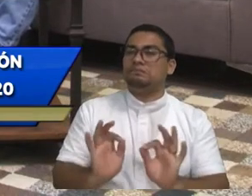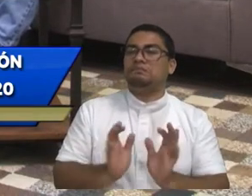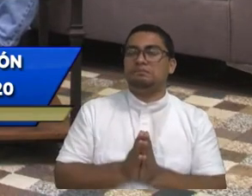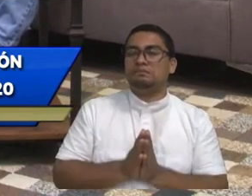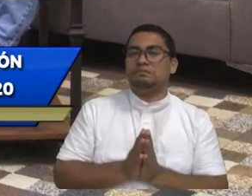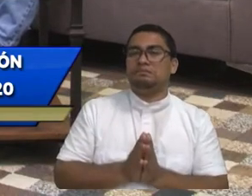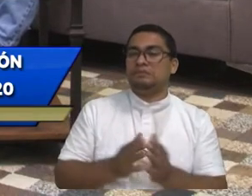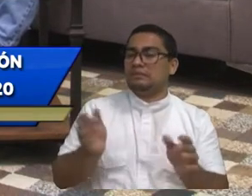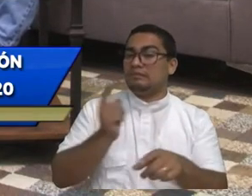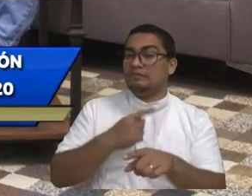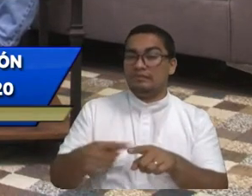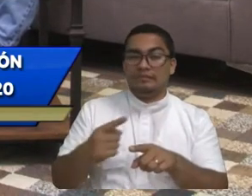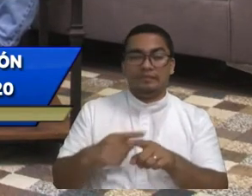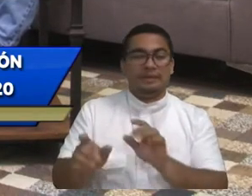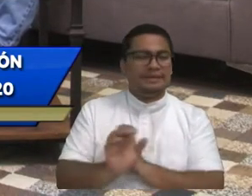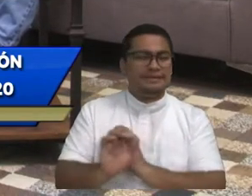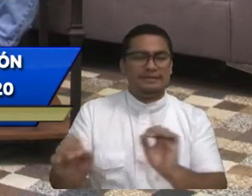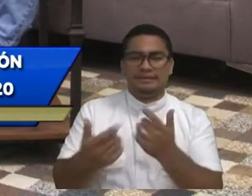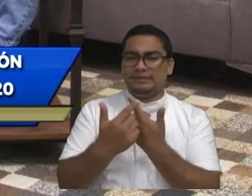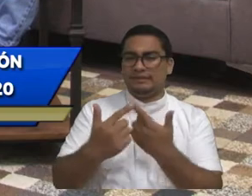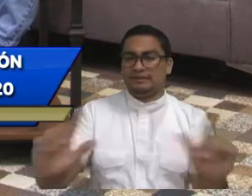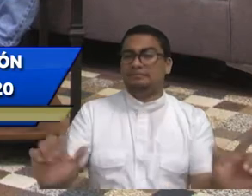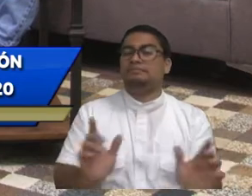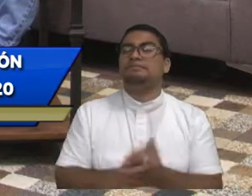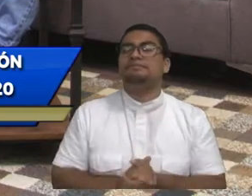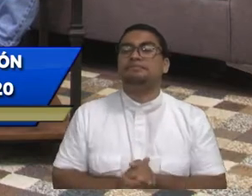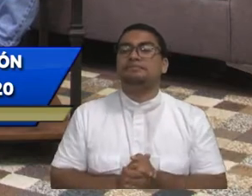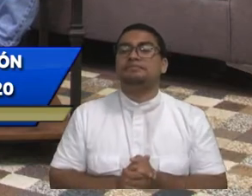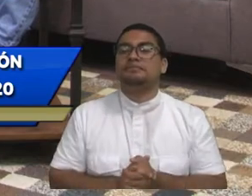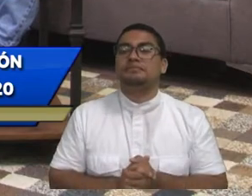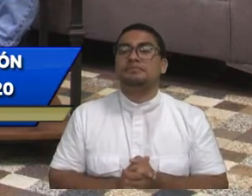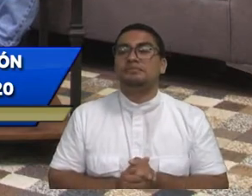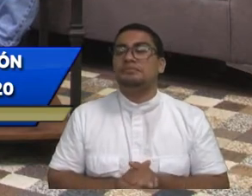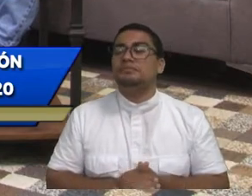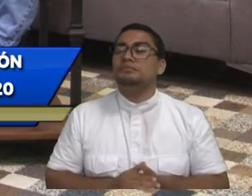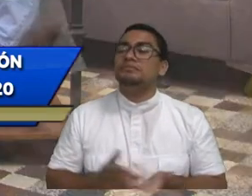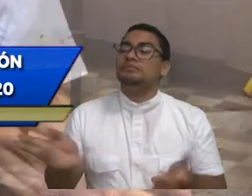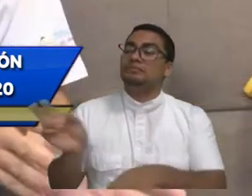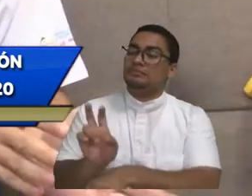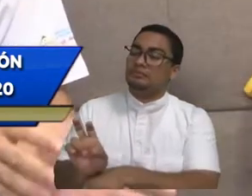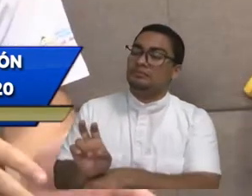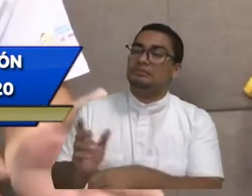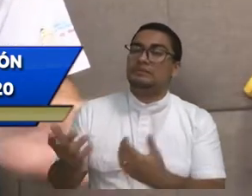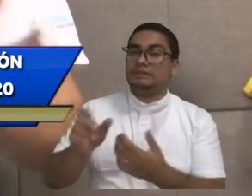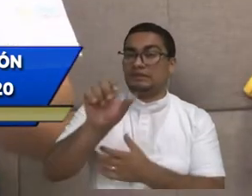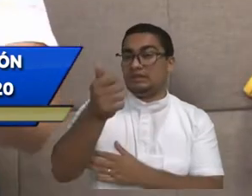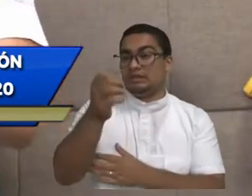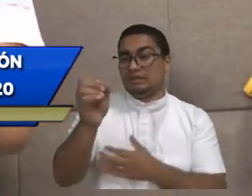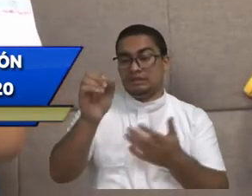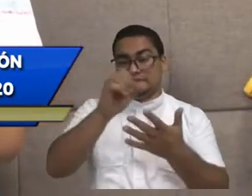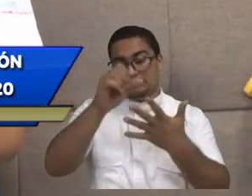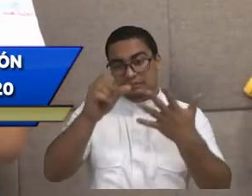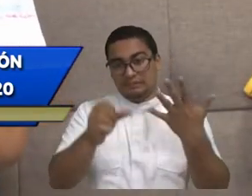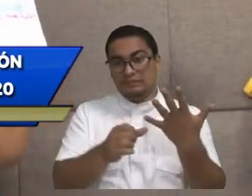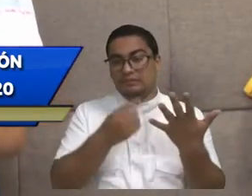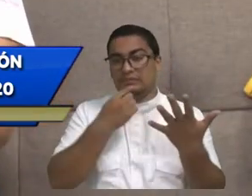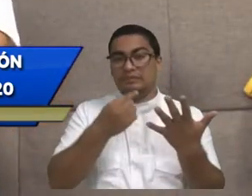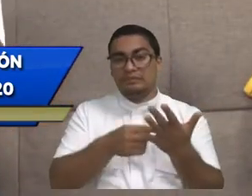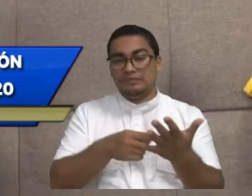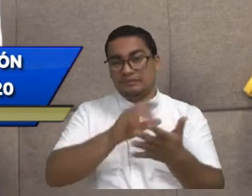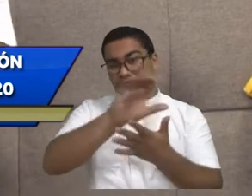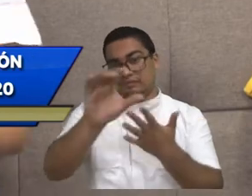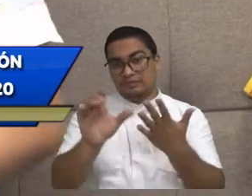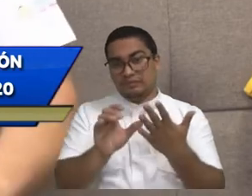totalmente gratuita así y entonces esté haciendo el recorrido inmediato decimos 60 carreras técnicas 297 cursos